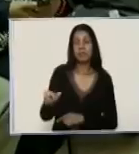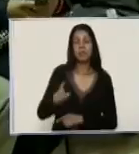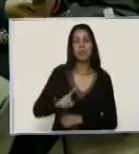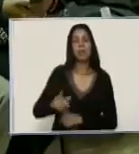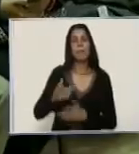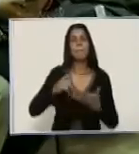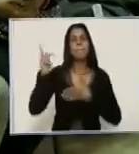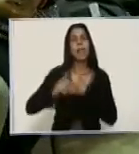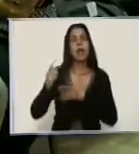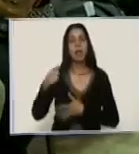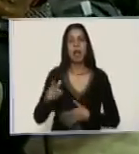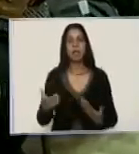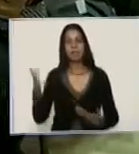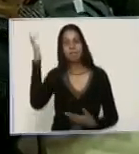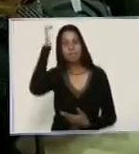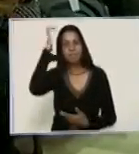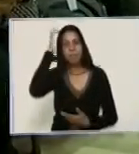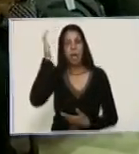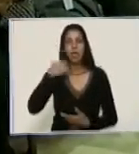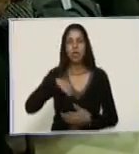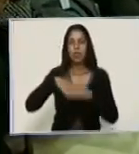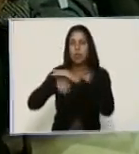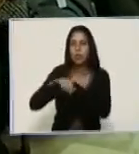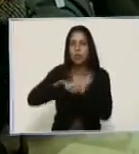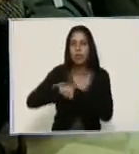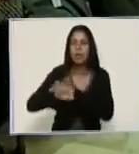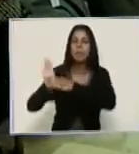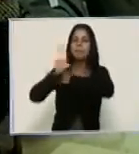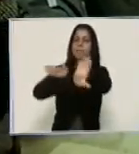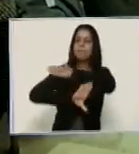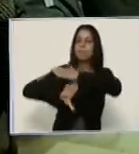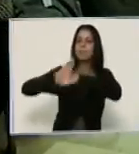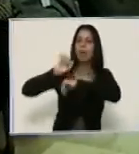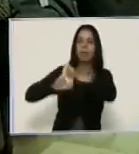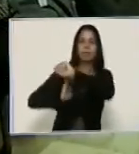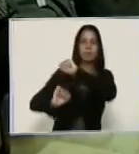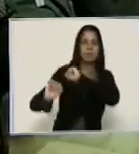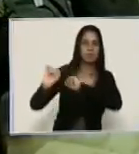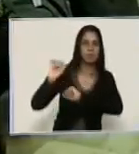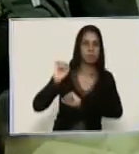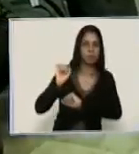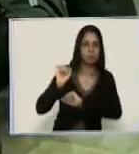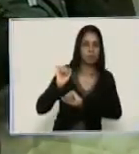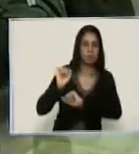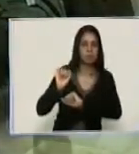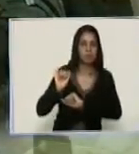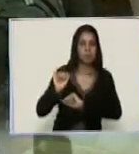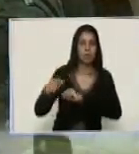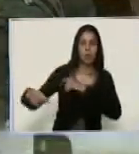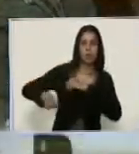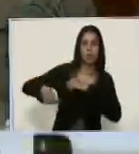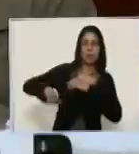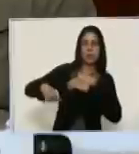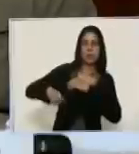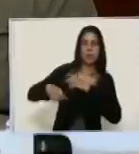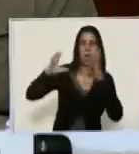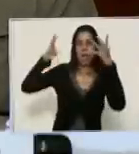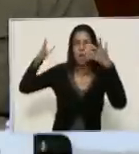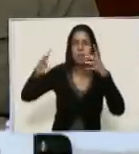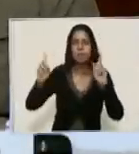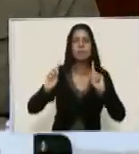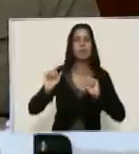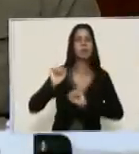plan, que es el que nosotros estamos obligados a protegernos de ese plan. No caigamos en la provocación del imperialismo.